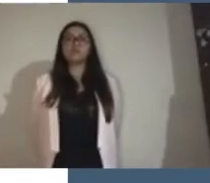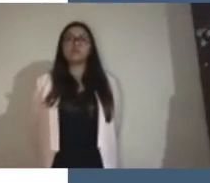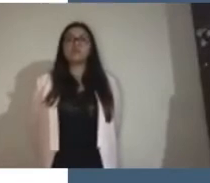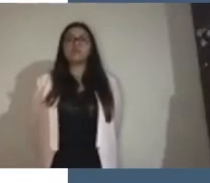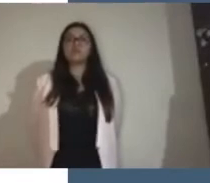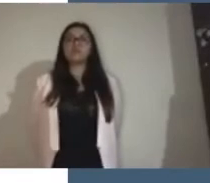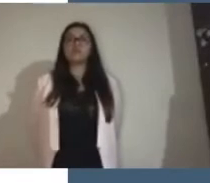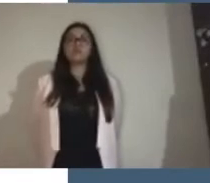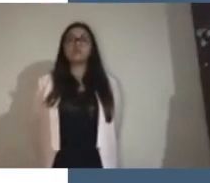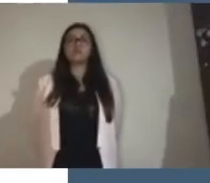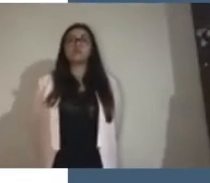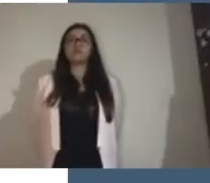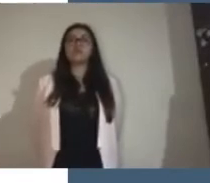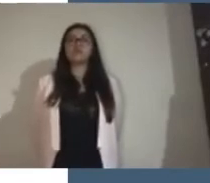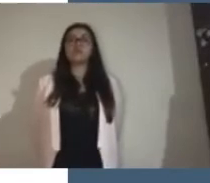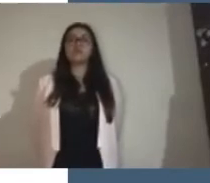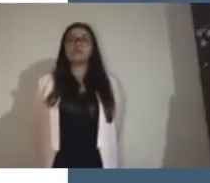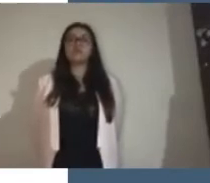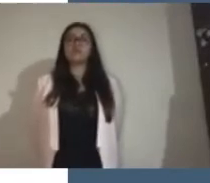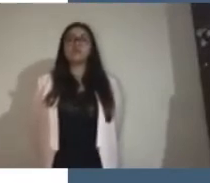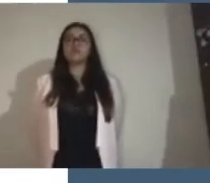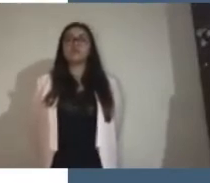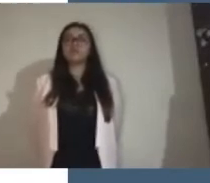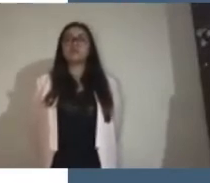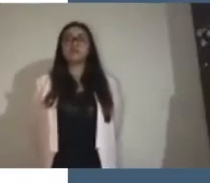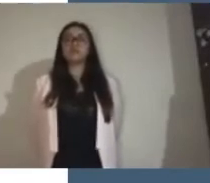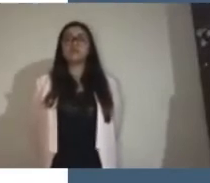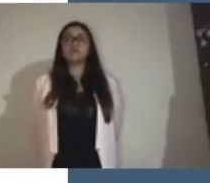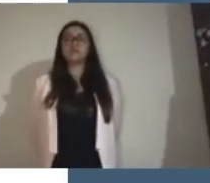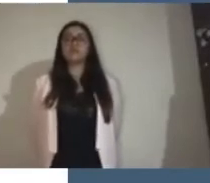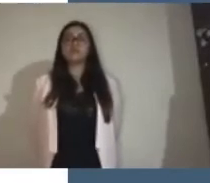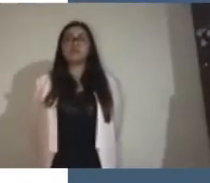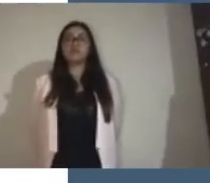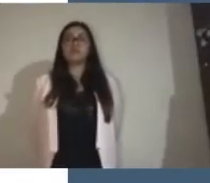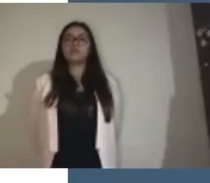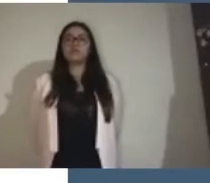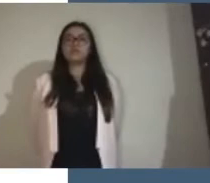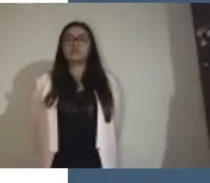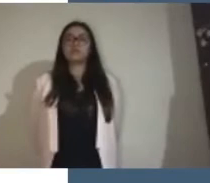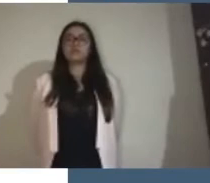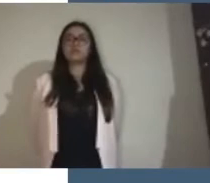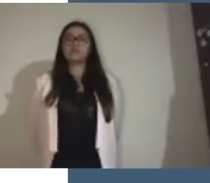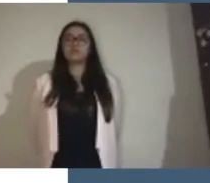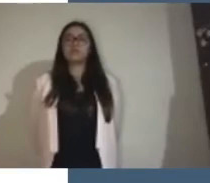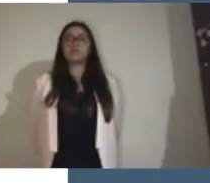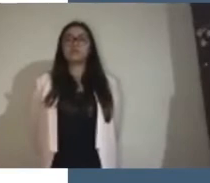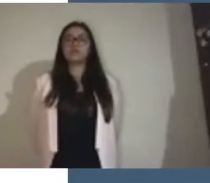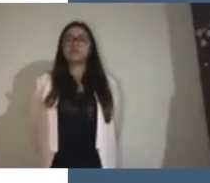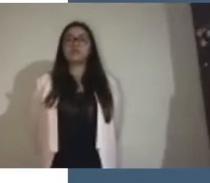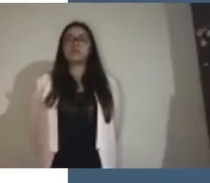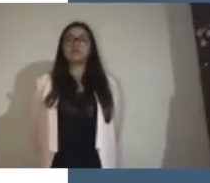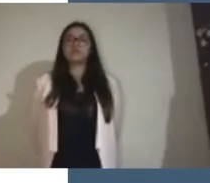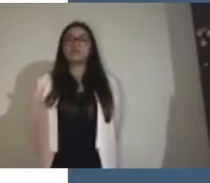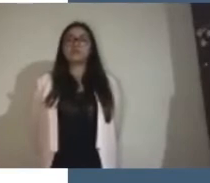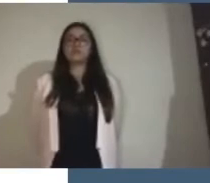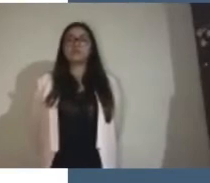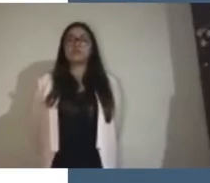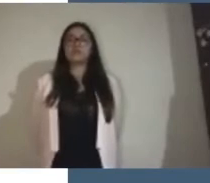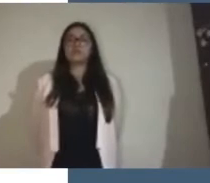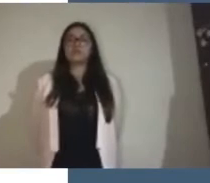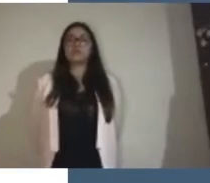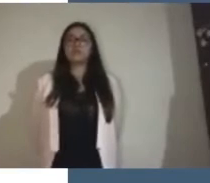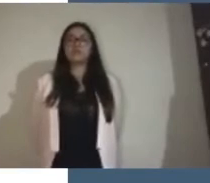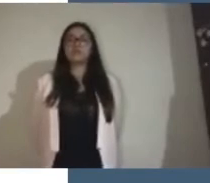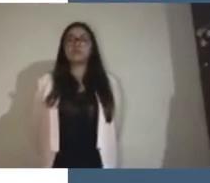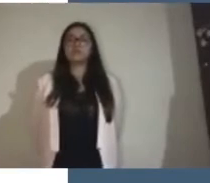El diagnóstico clínico de cáncer no se hizo de acuerdo al gold estándar para este tipo de cáncer, que es la colonoscopia. Los 3 meses de diferencia entre casos sin